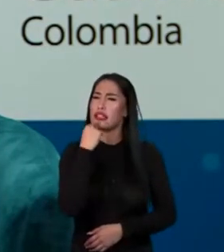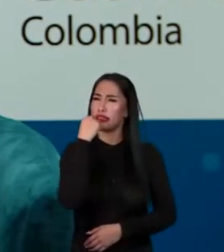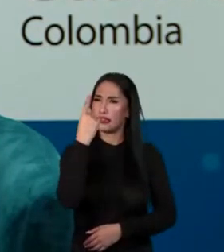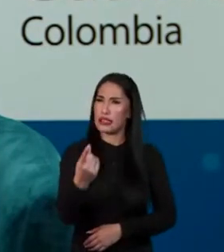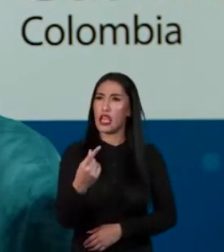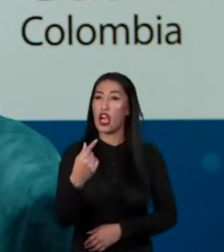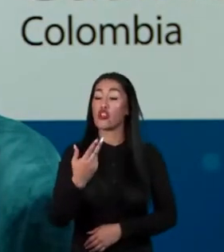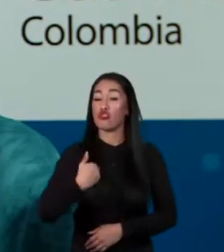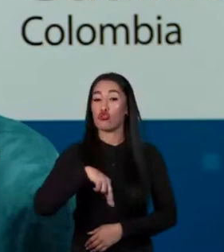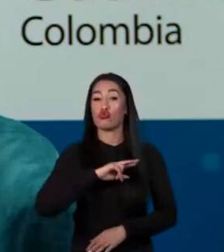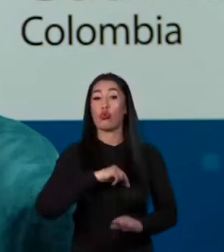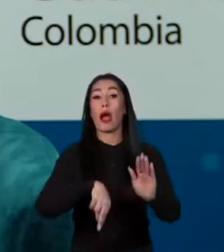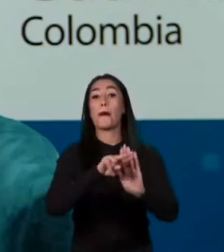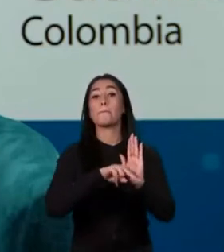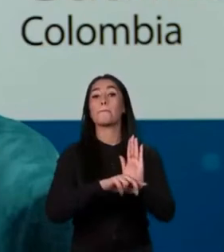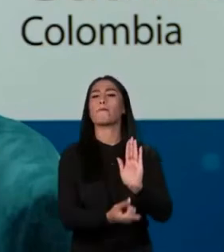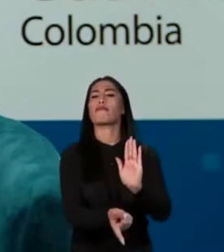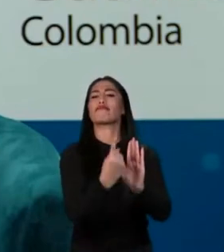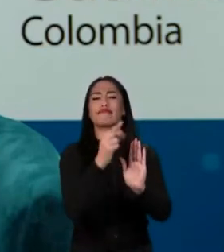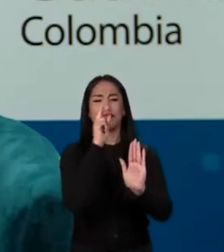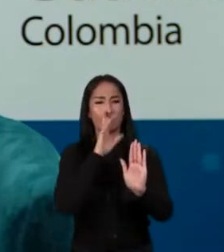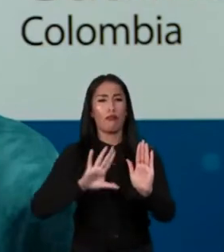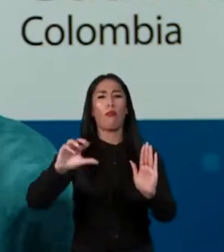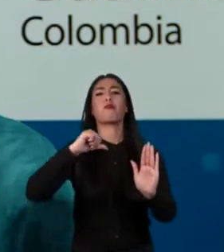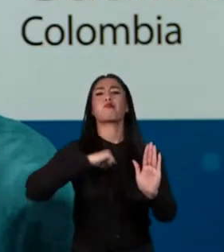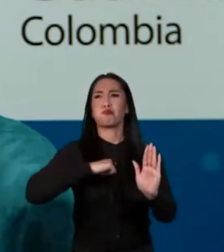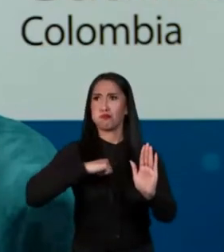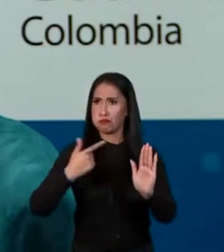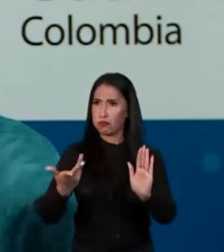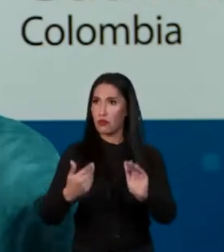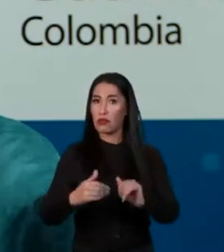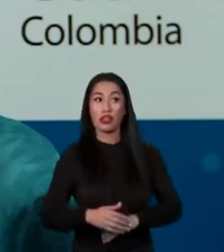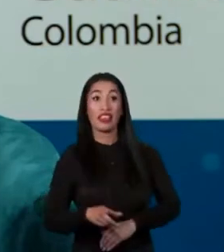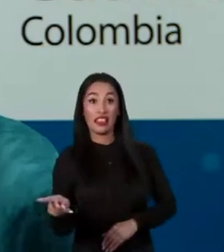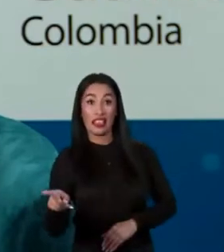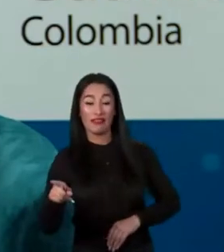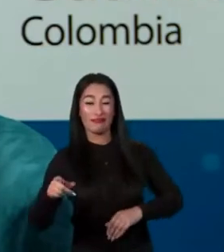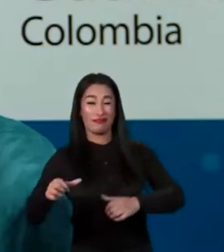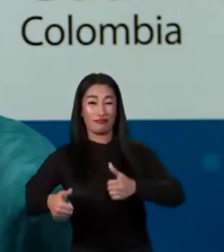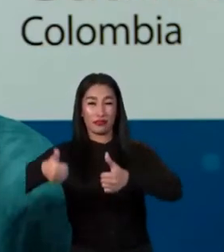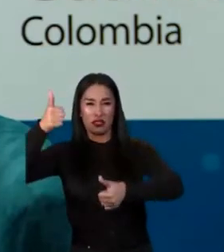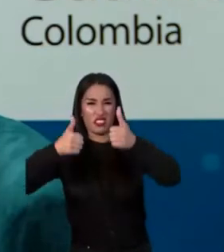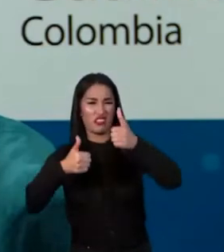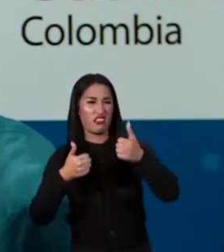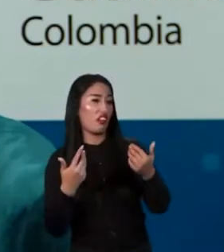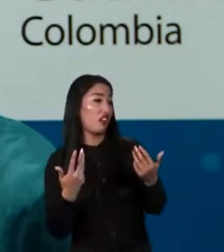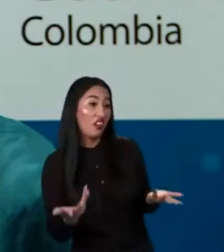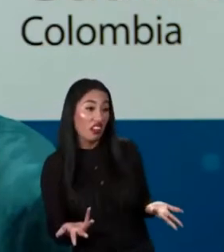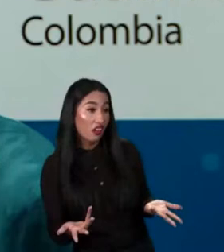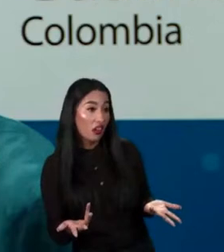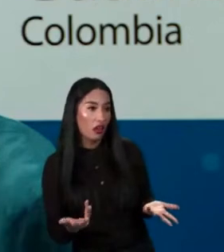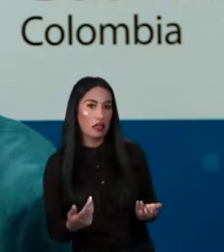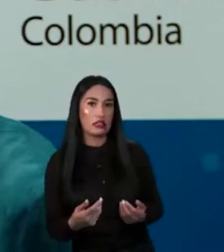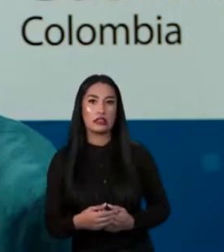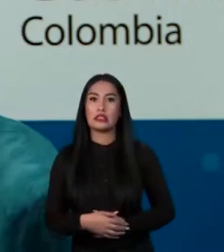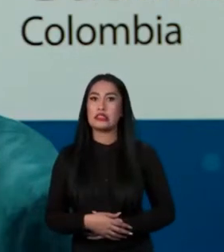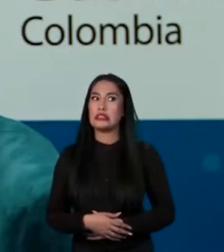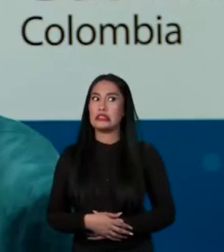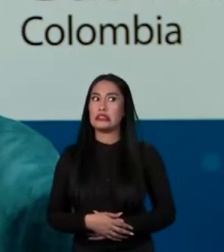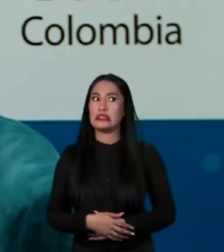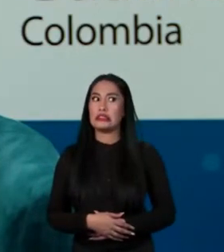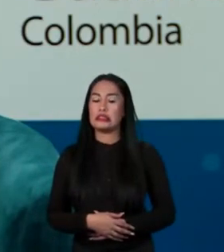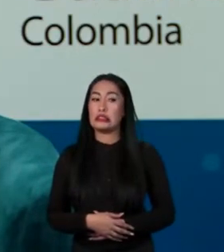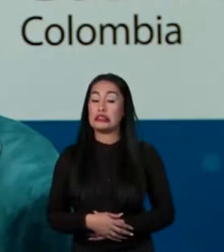nacional tenemos y me decía y si entonces realmente eso quiere decir